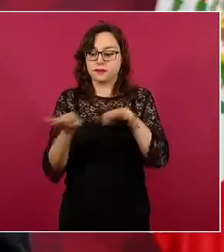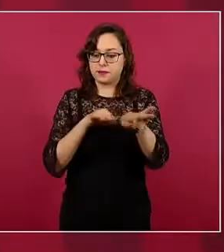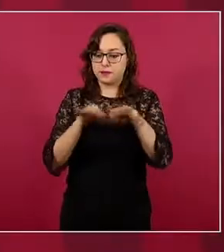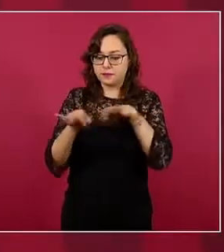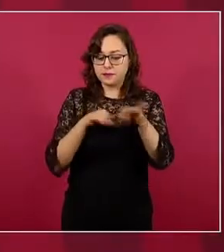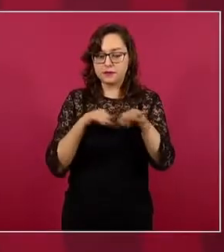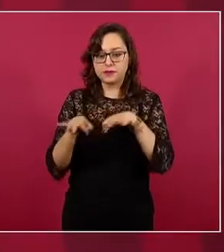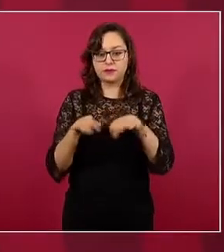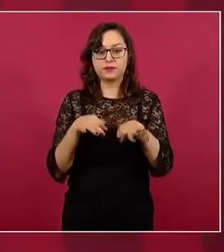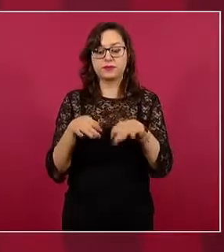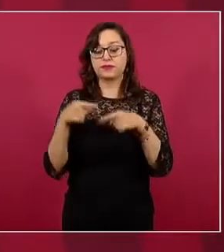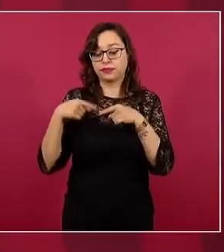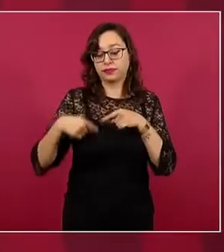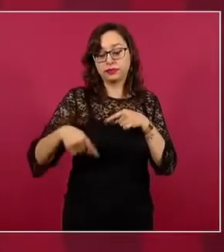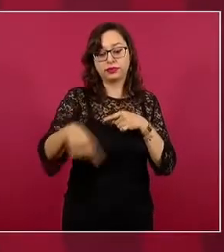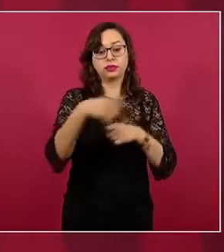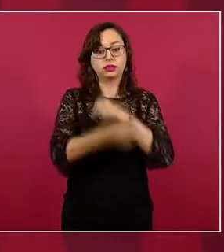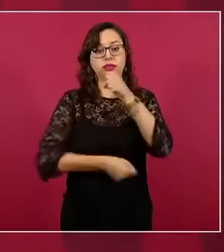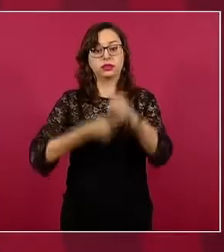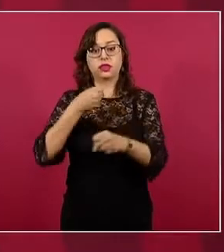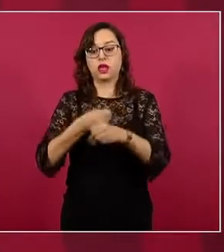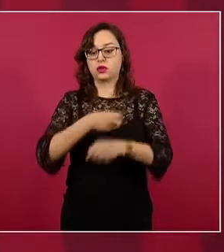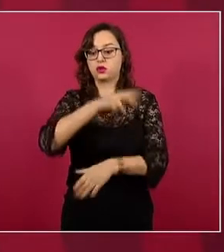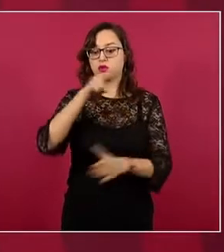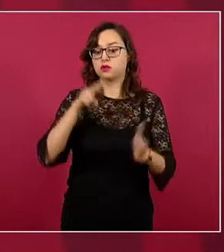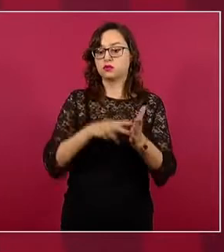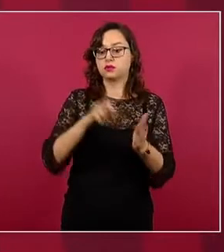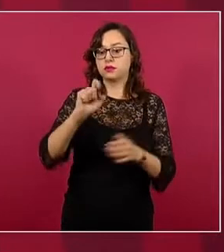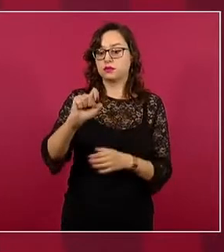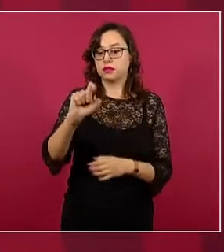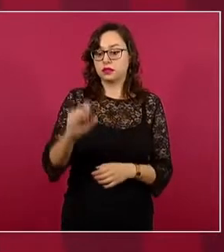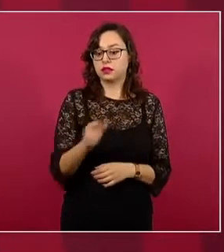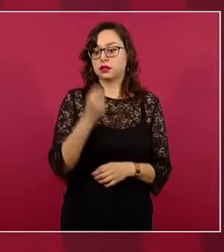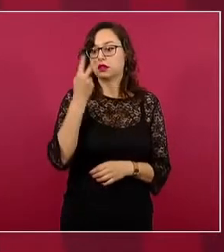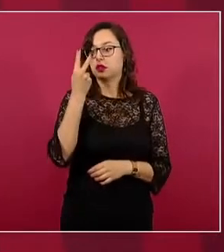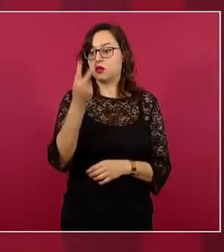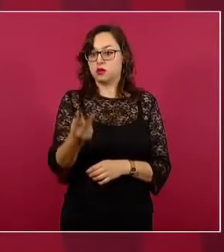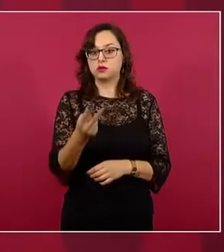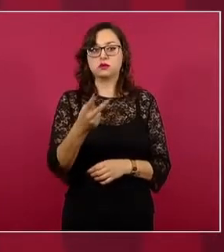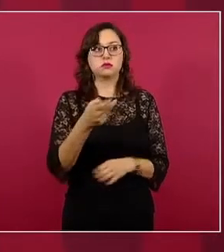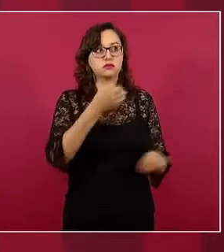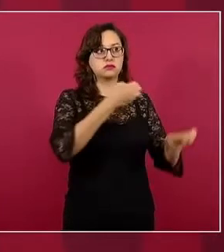a partir de este año, ya en muchos estados,